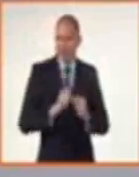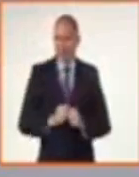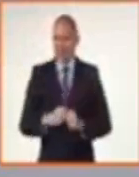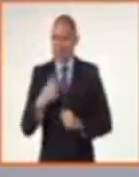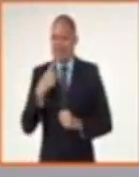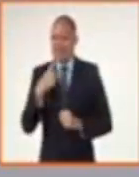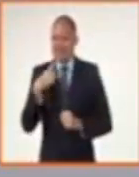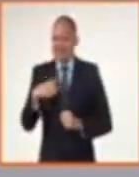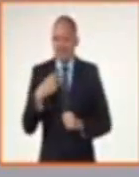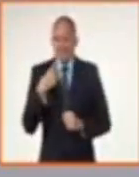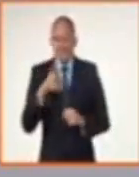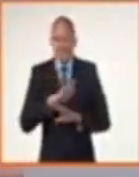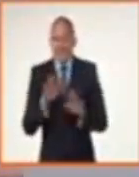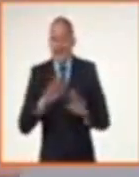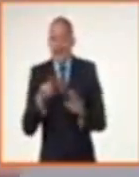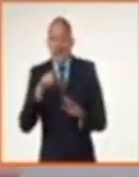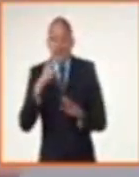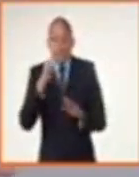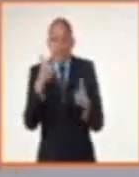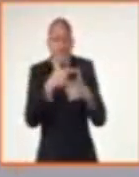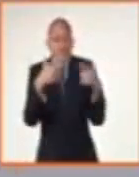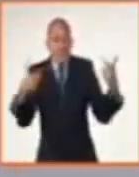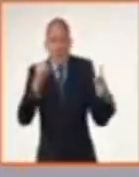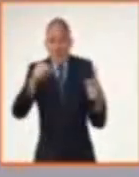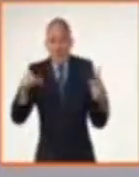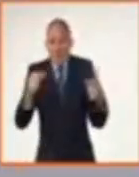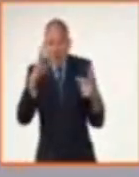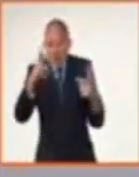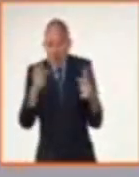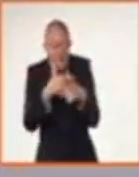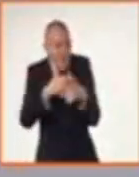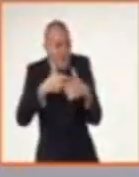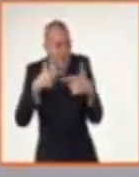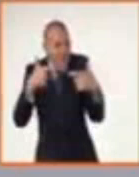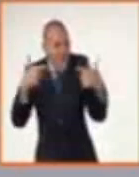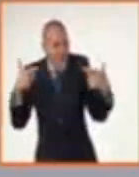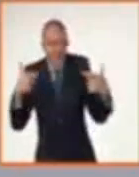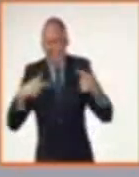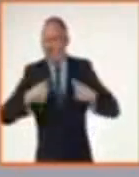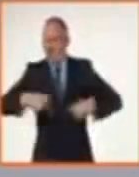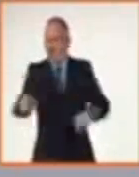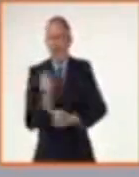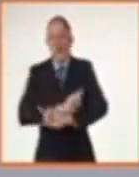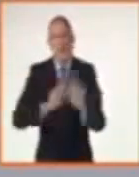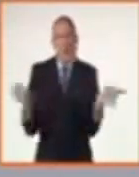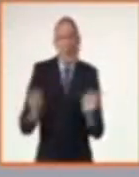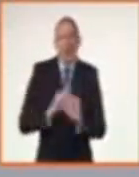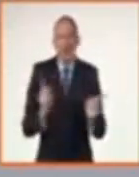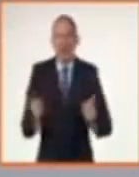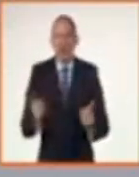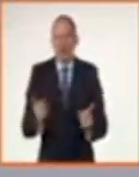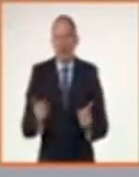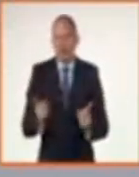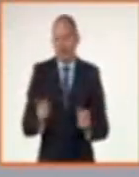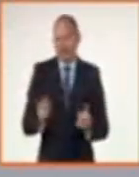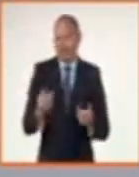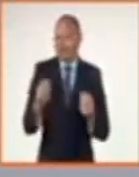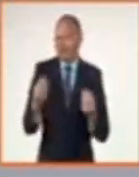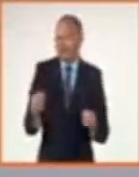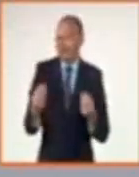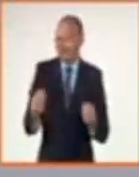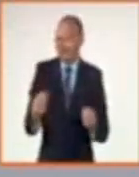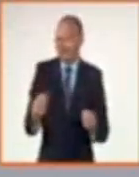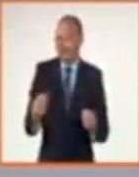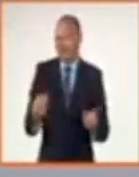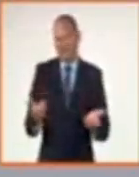historia de Cuba. Señor, primero busque los datos y después entonces haga ese tipo de referencia. Lo que pasa es que es